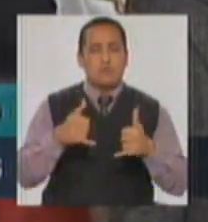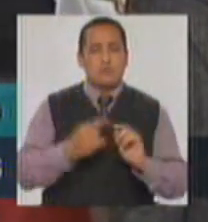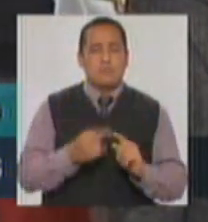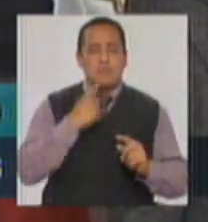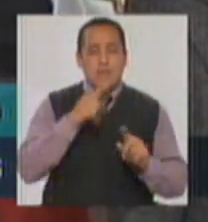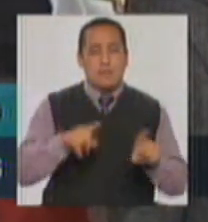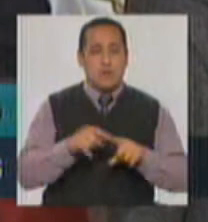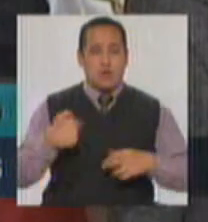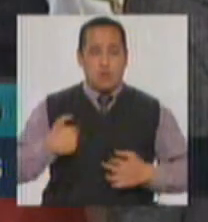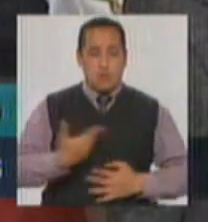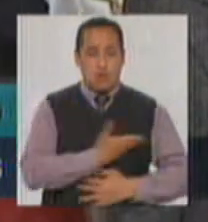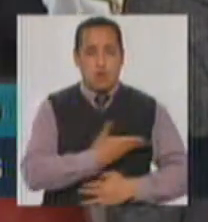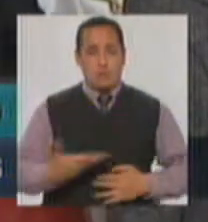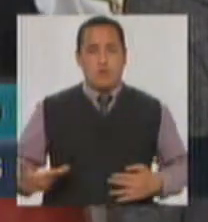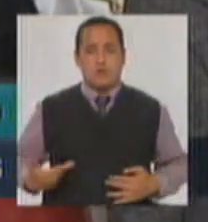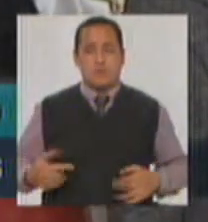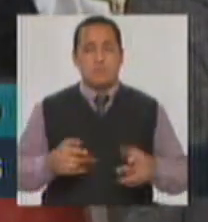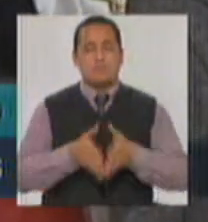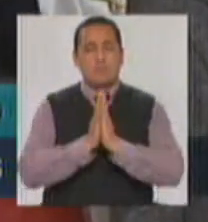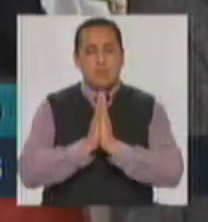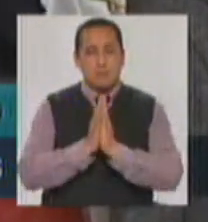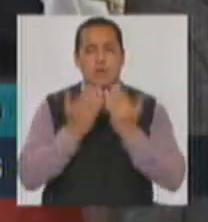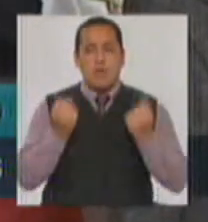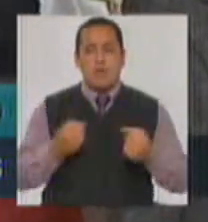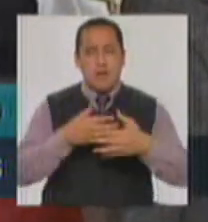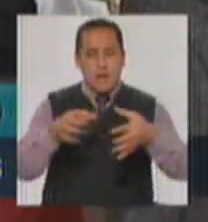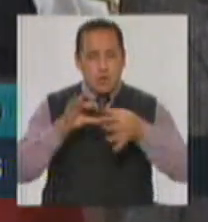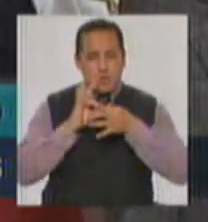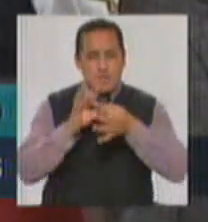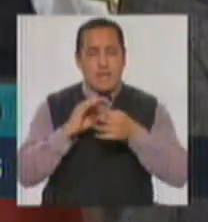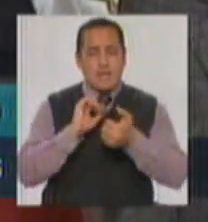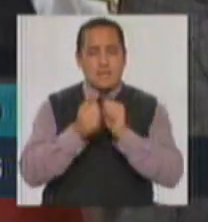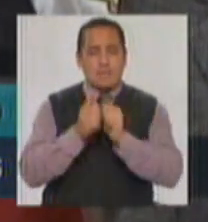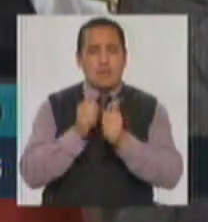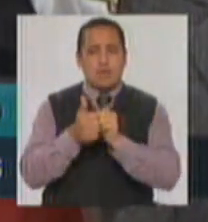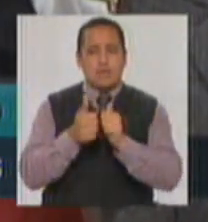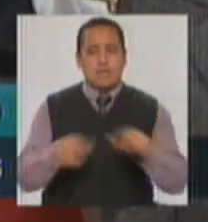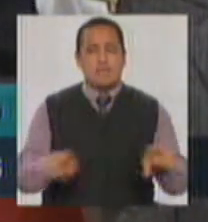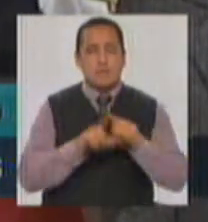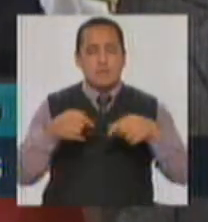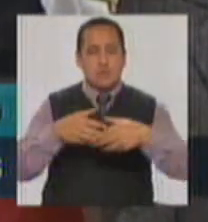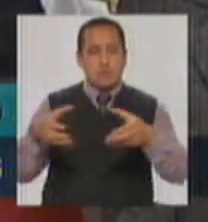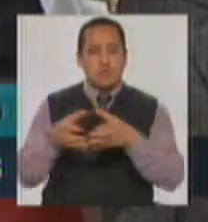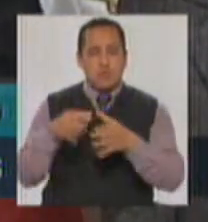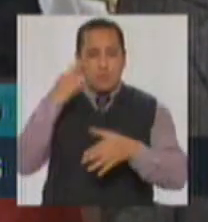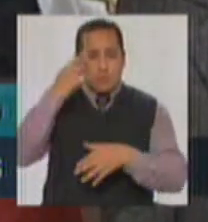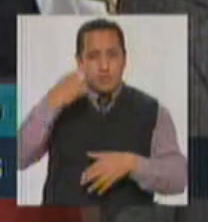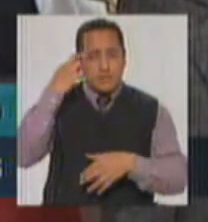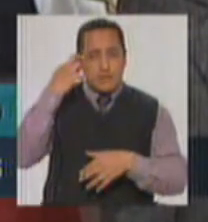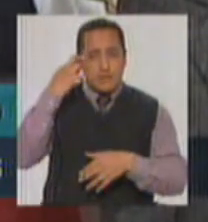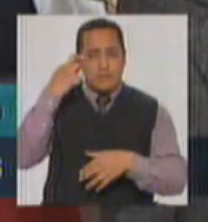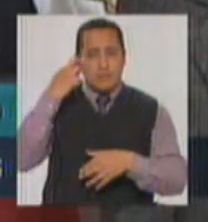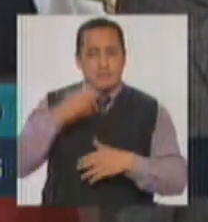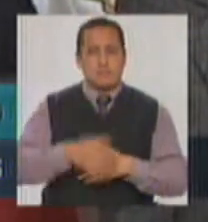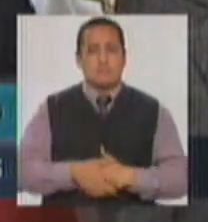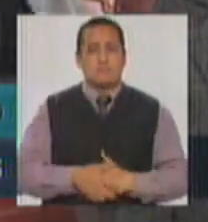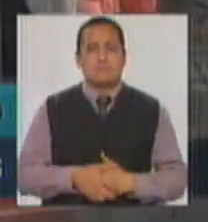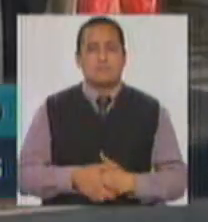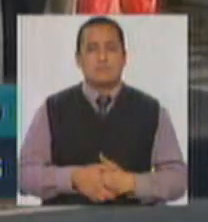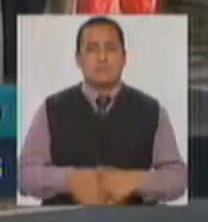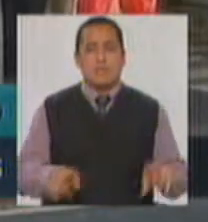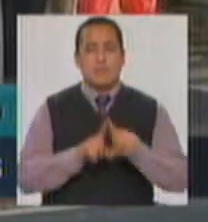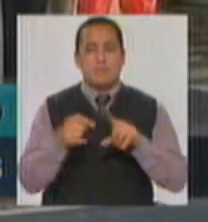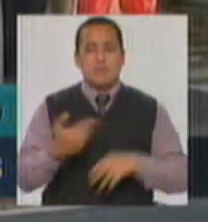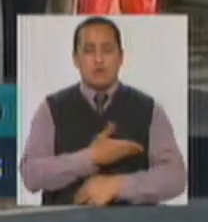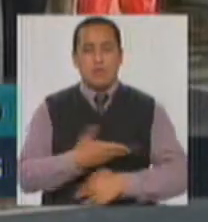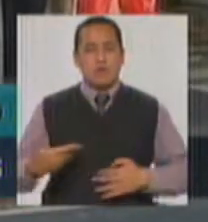Como gobierno, invoco a la unidad en el deporte de la clase política, del